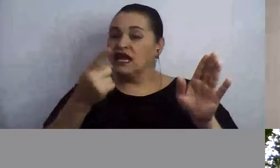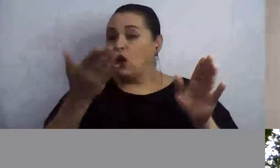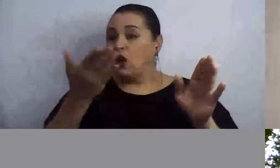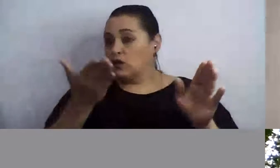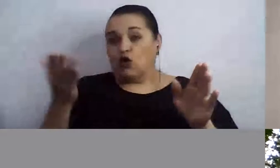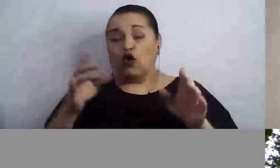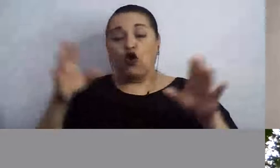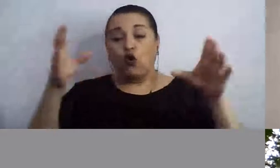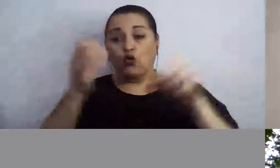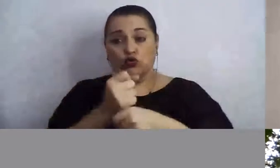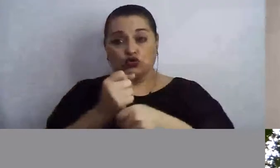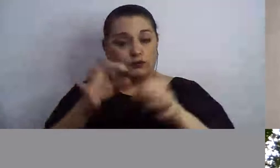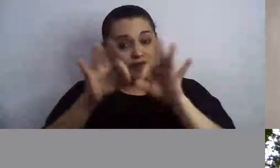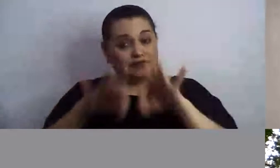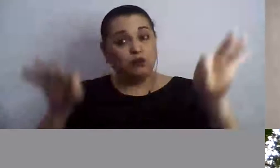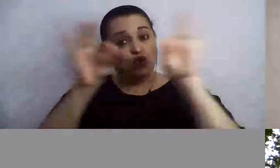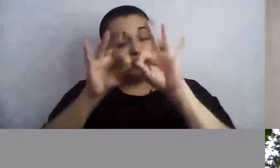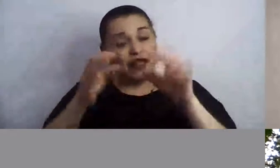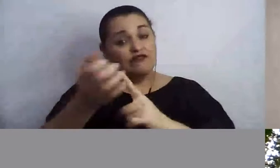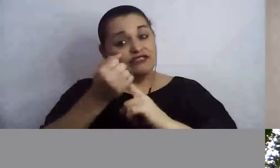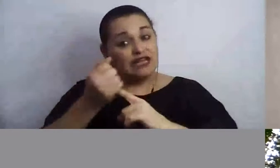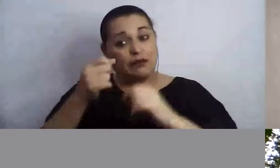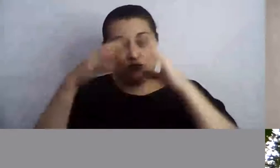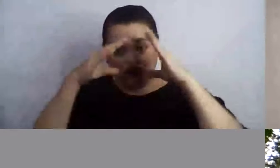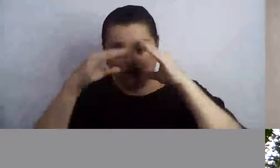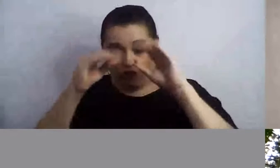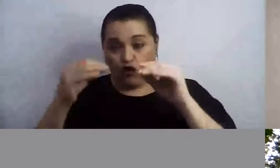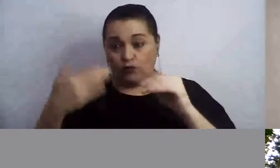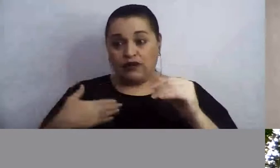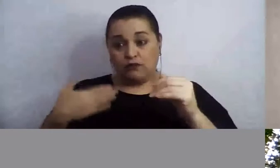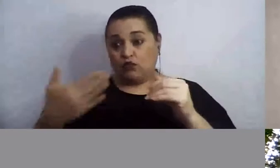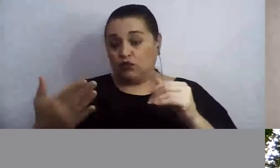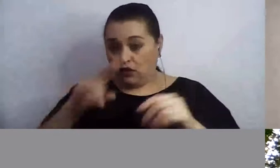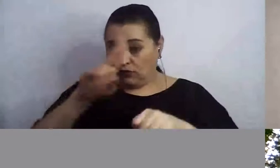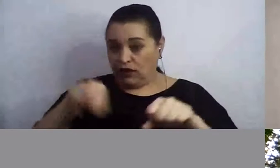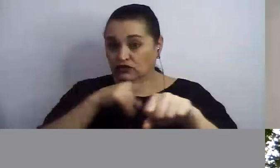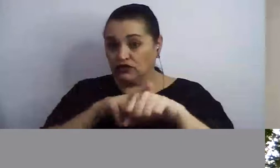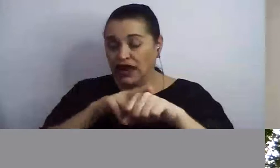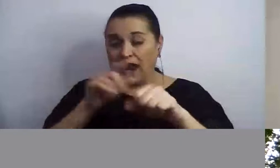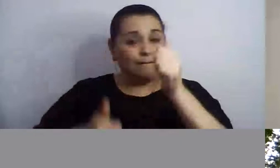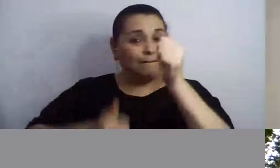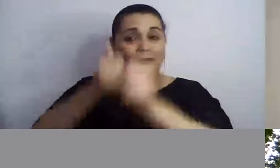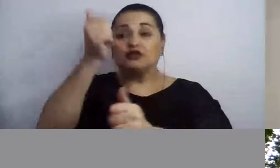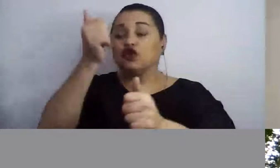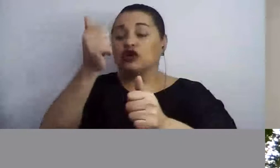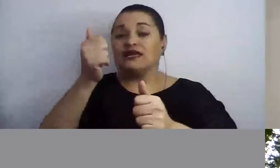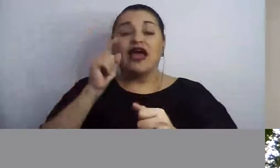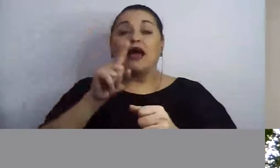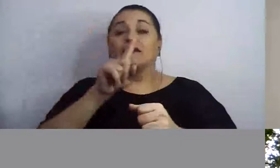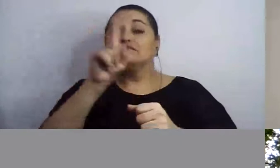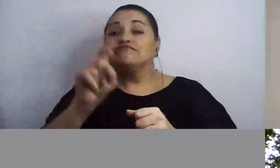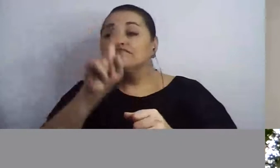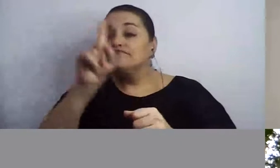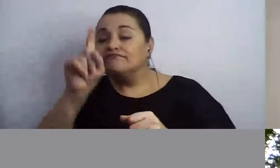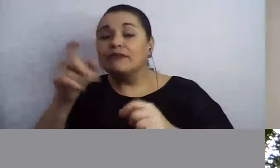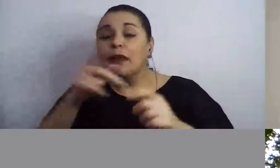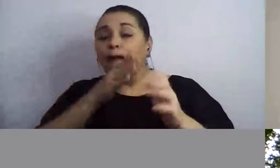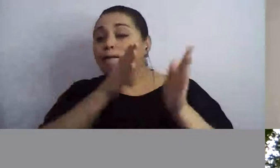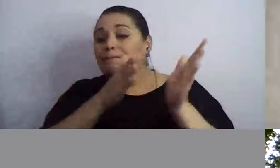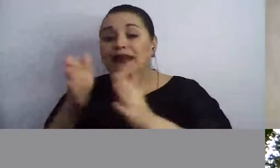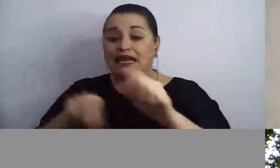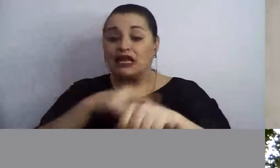conclusiones más relevantes y que les cantamos en el Informe Nacional Voluntario es que la mayoría de intervenciones del Plan Nacional de Desarrollo las